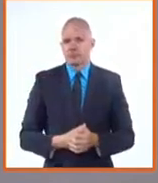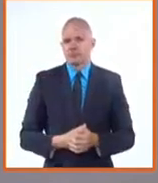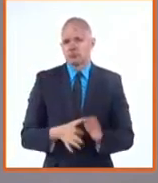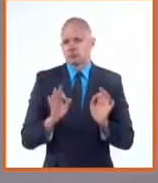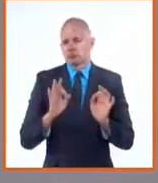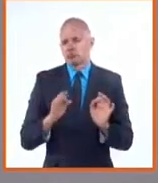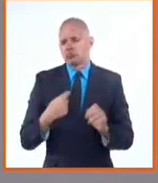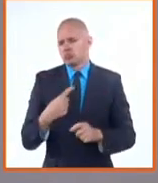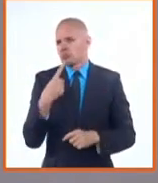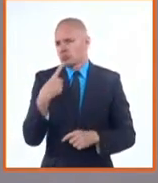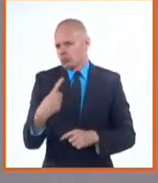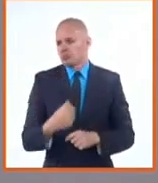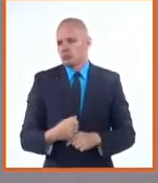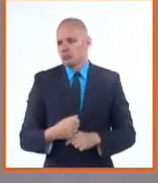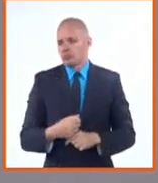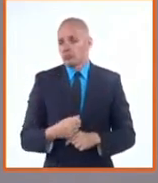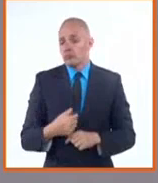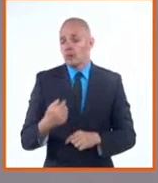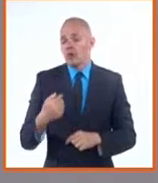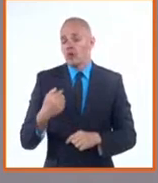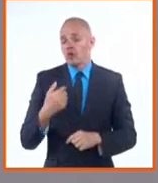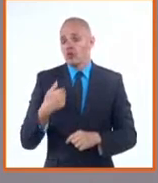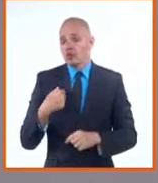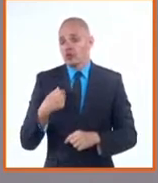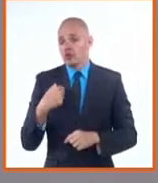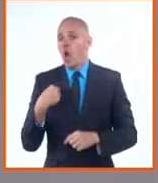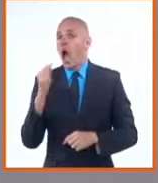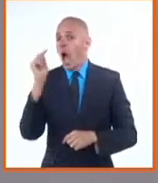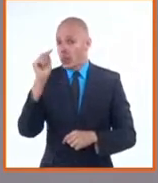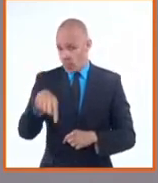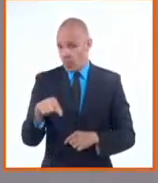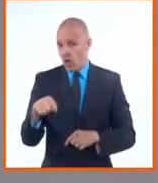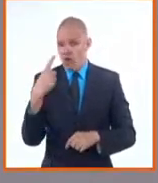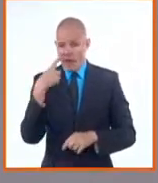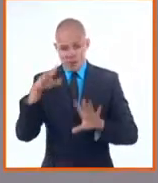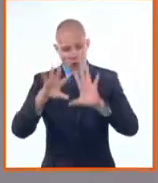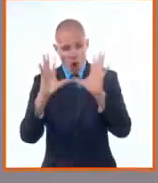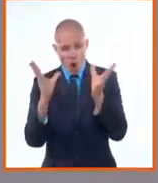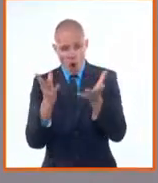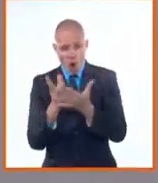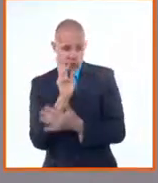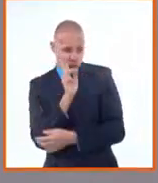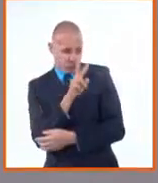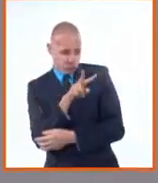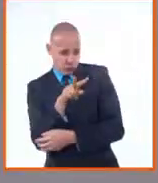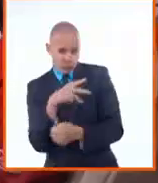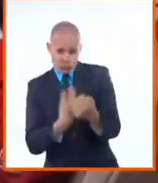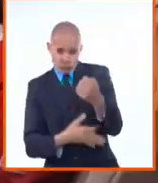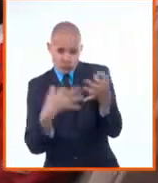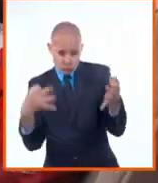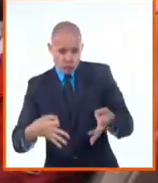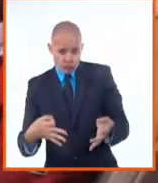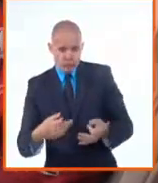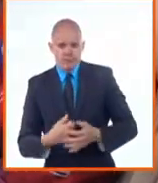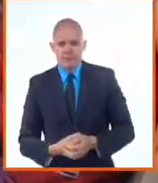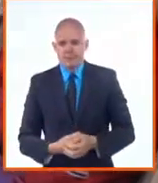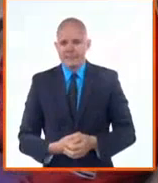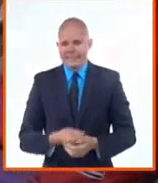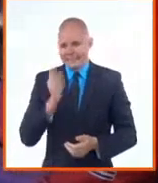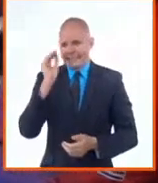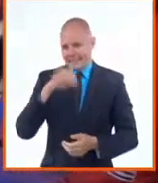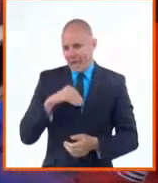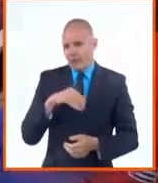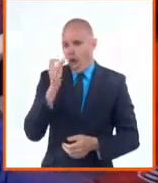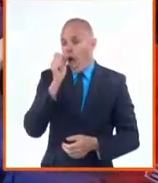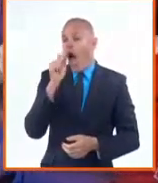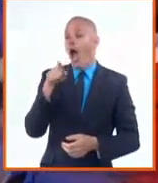decir que ha sido un privilegio ser testigo de cómo se armonizó y cosas que quizás Johnson no dijo por